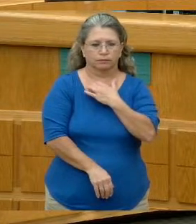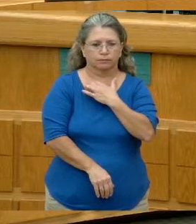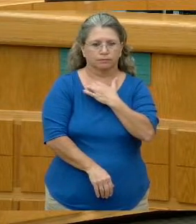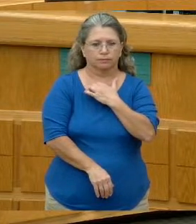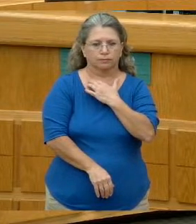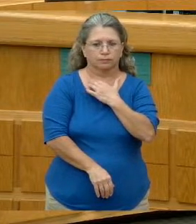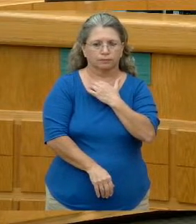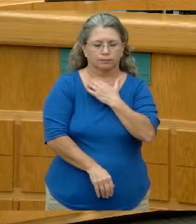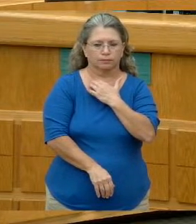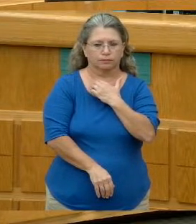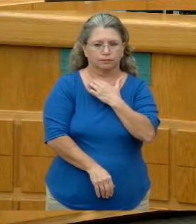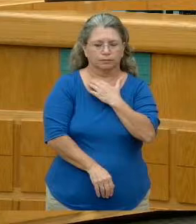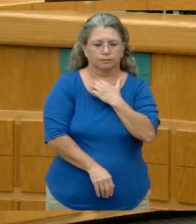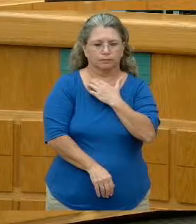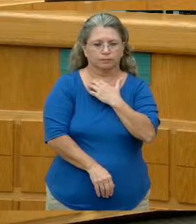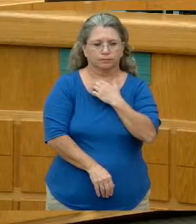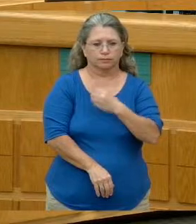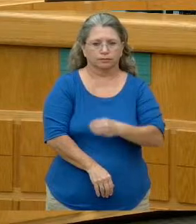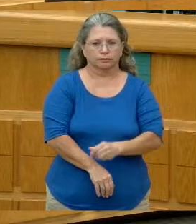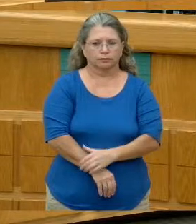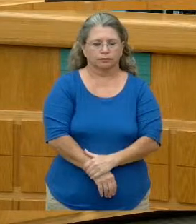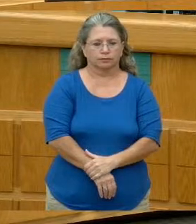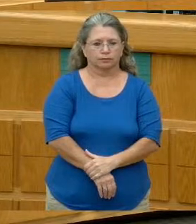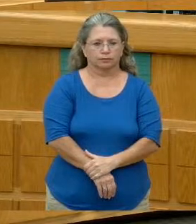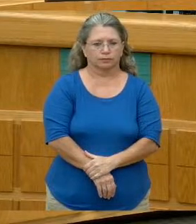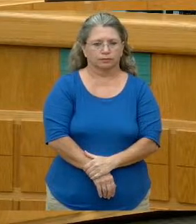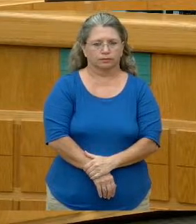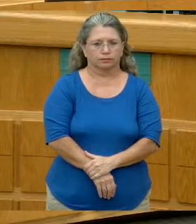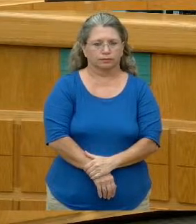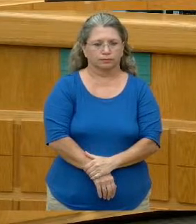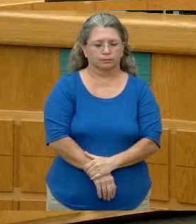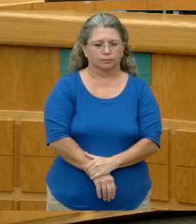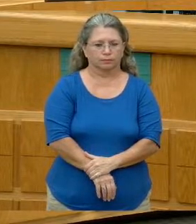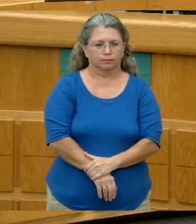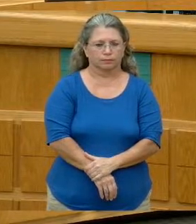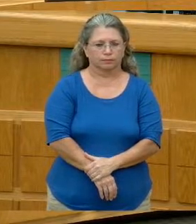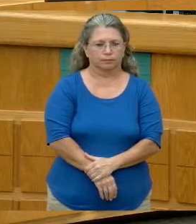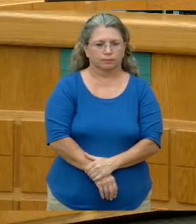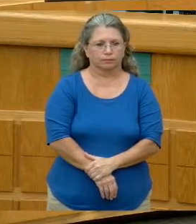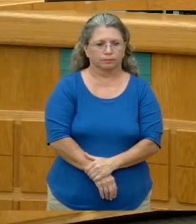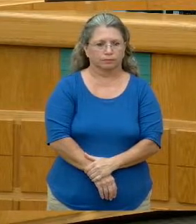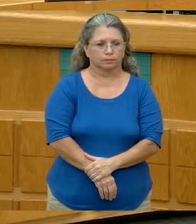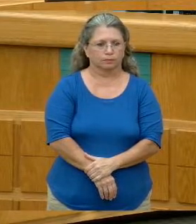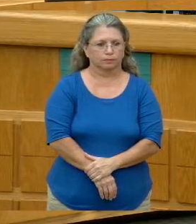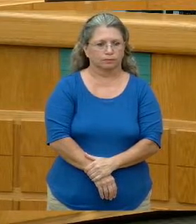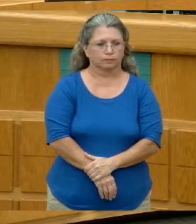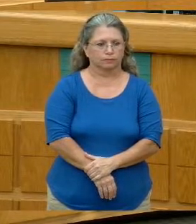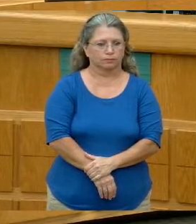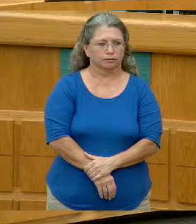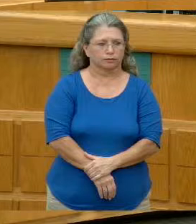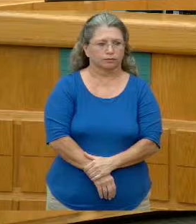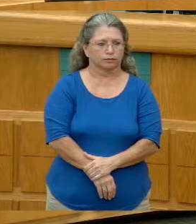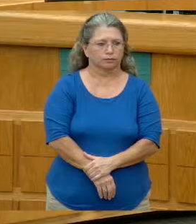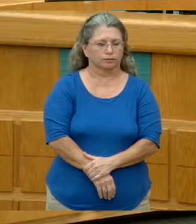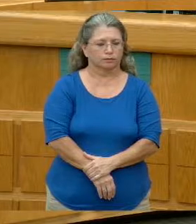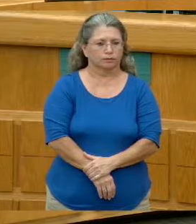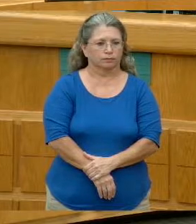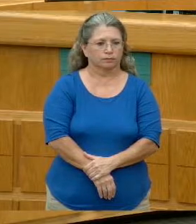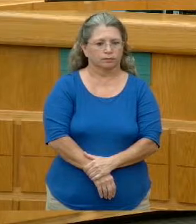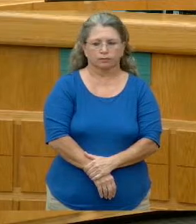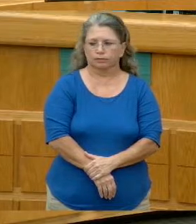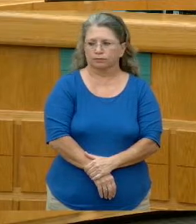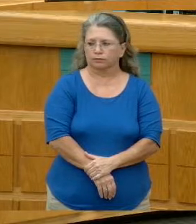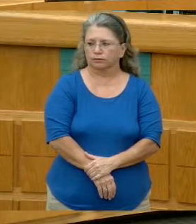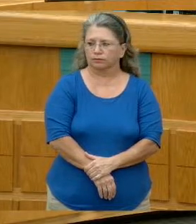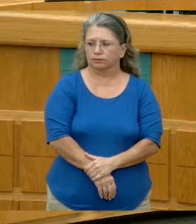ancianos o personas con sistemas inmunes débiles se ven afectados. En los últimos 15 días, más de 60 bebés fueron diagnosticados,